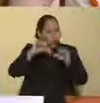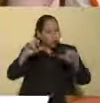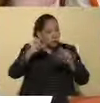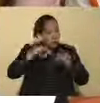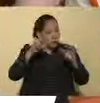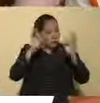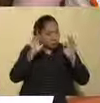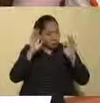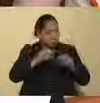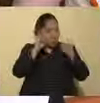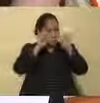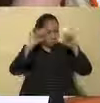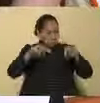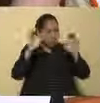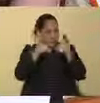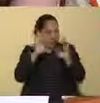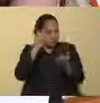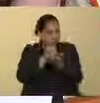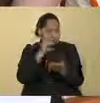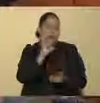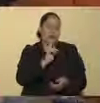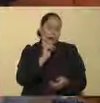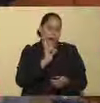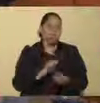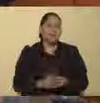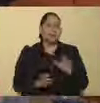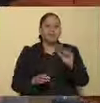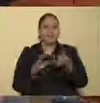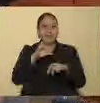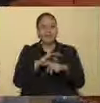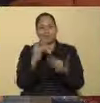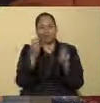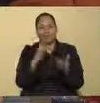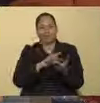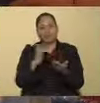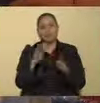realmente certificado. Muy bien. Doc, muchísimas gracias, como siempre. La capacitación.